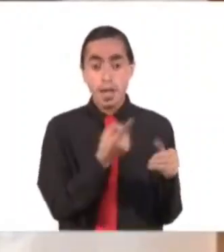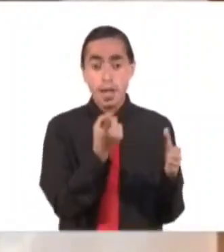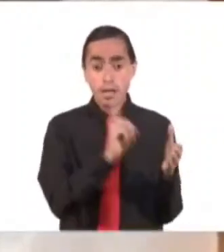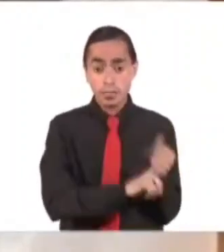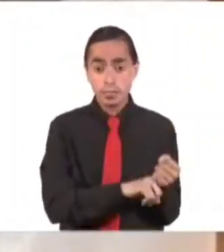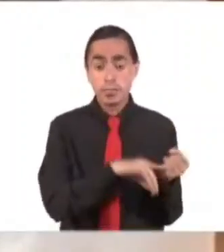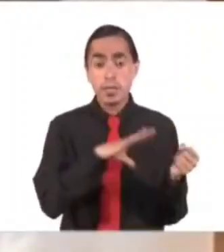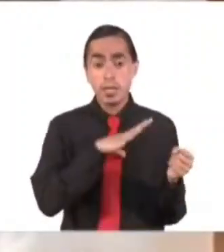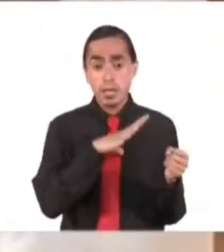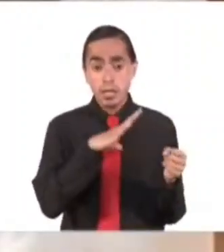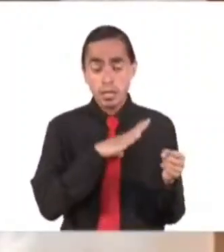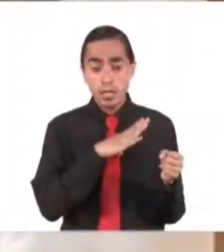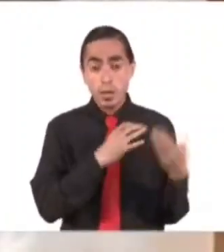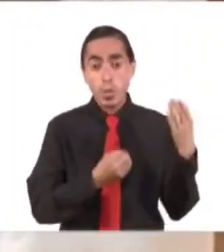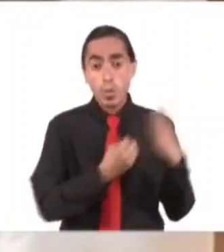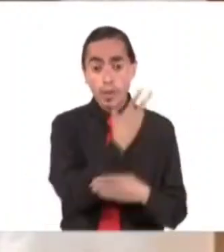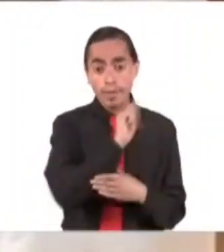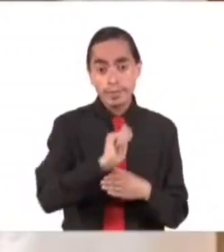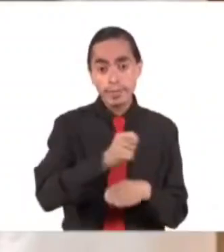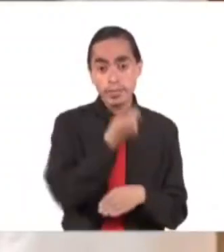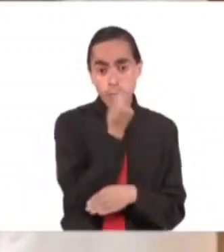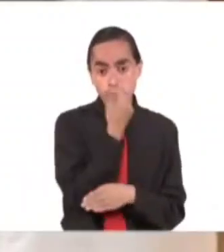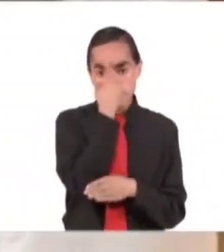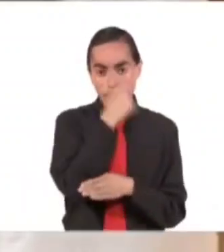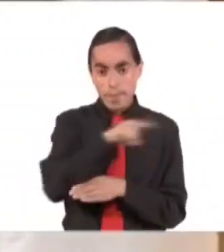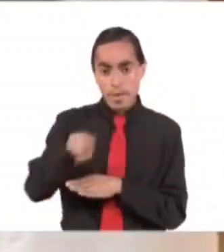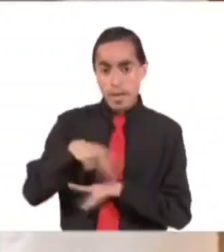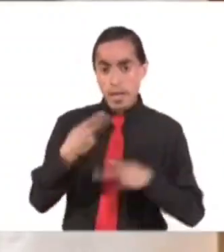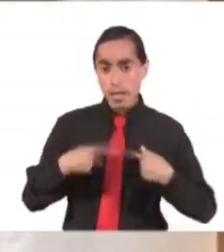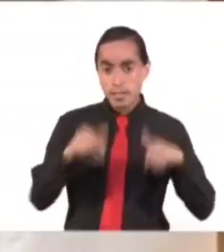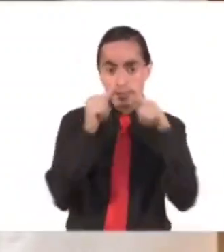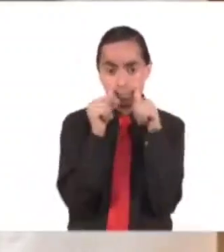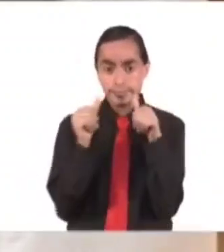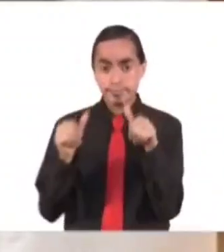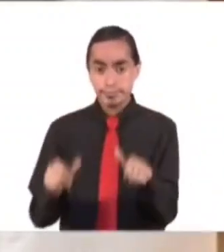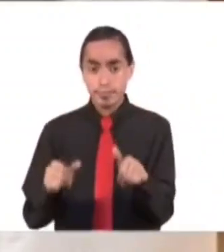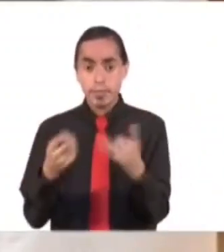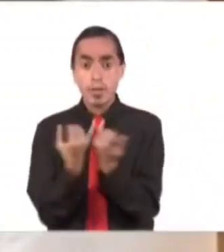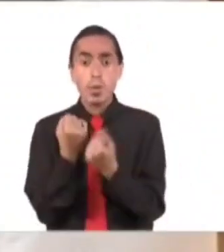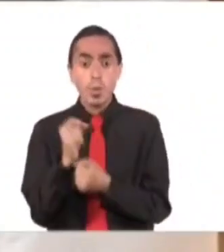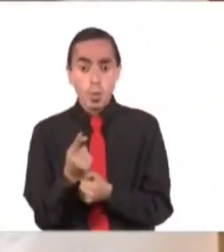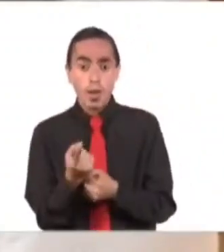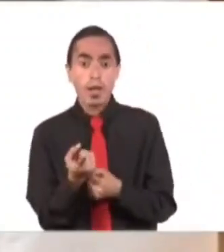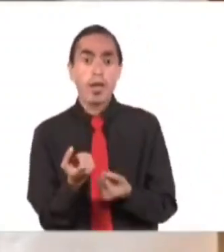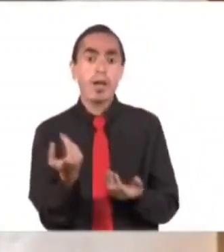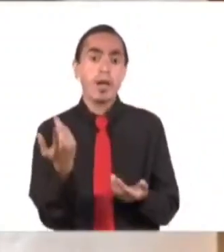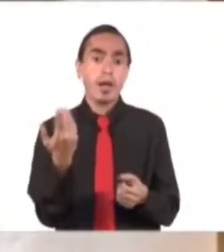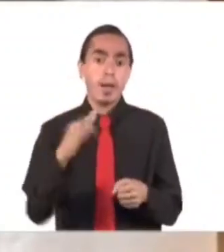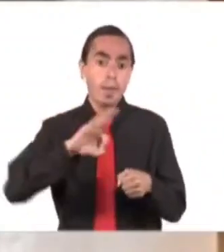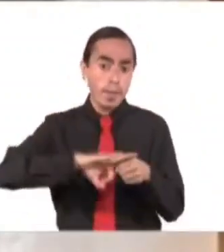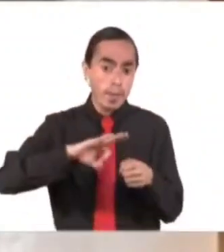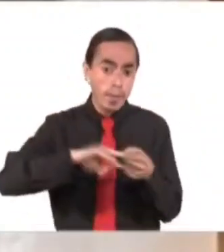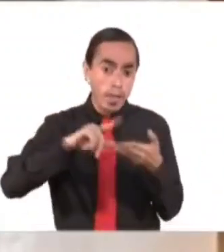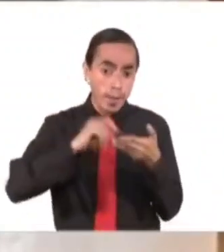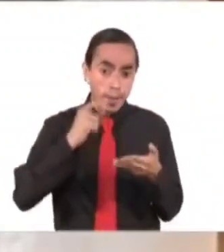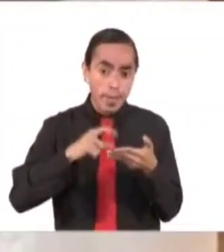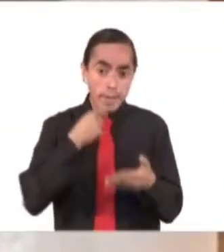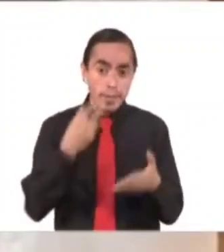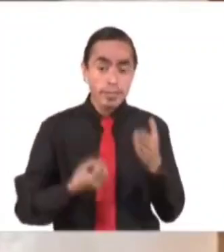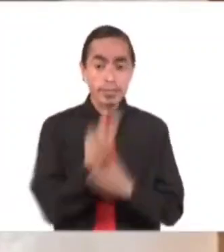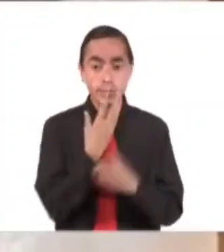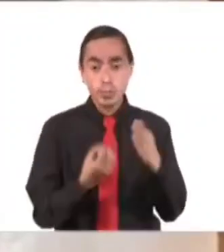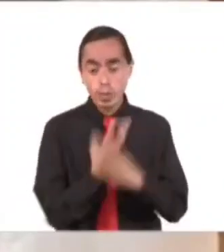práctica nuevas tecnologías para la atención de los pacientes, se probaron medicamentos nuevos, se crearon